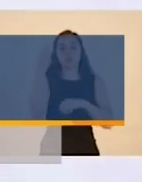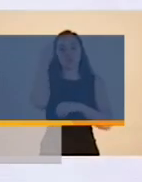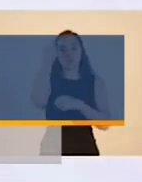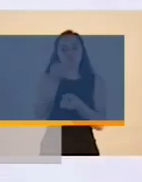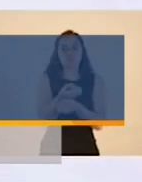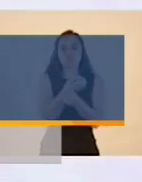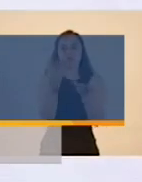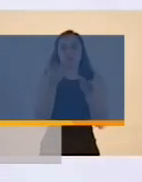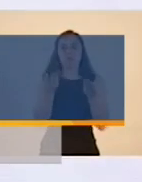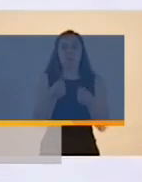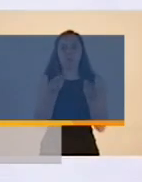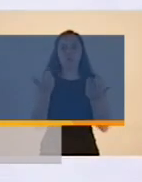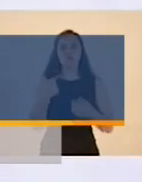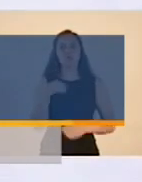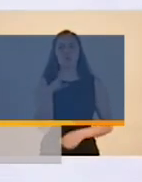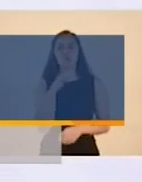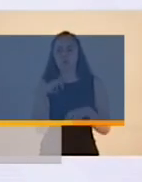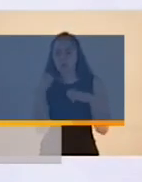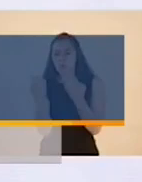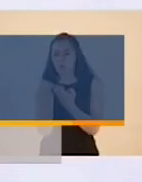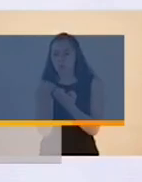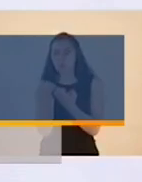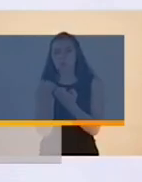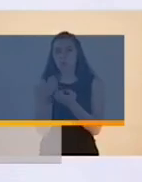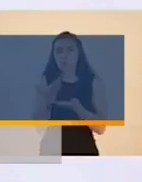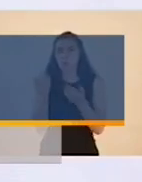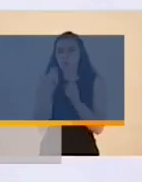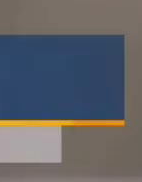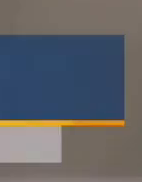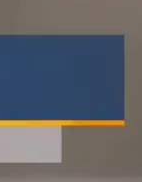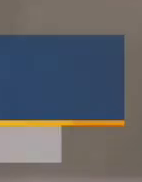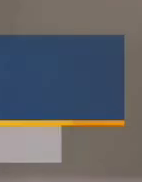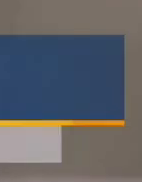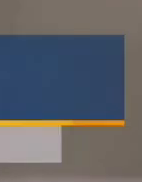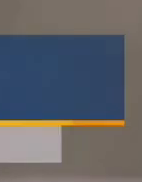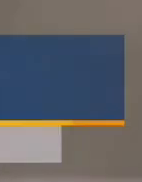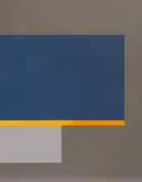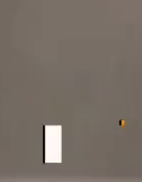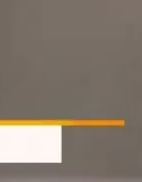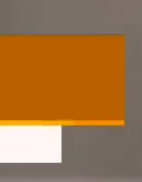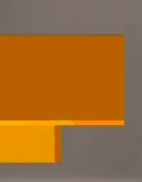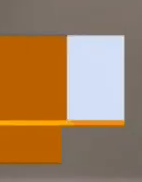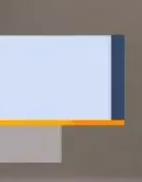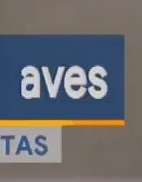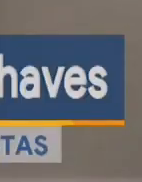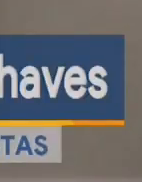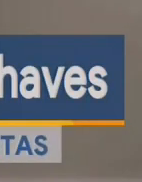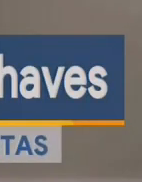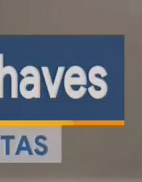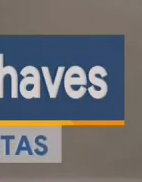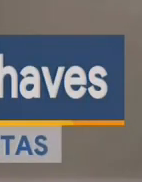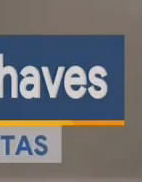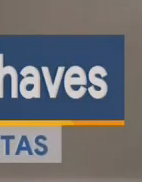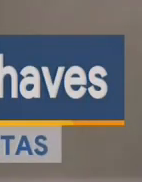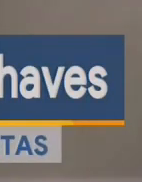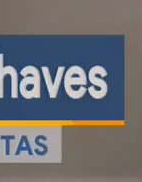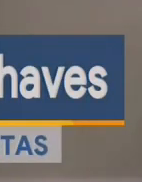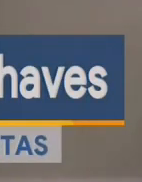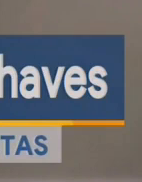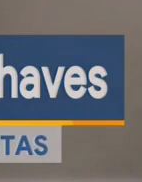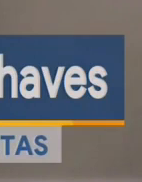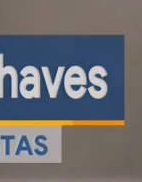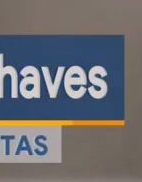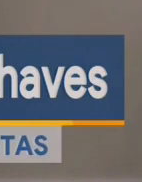Yo no tengo que andar hablando con mi equipo cositas en secreto. La relación con los medios va a ser una relación